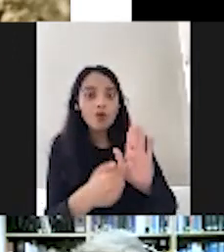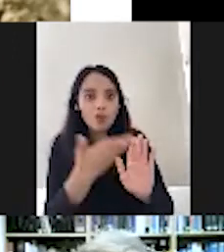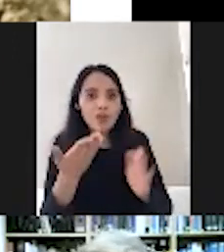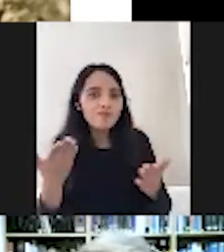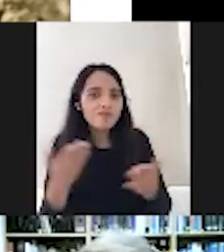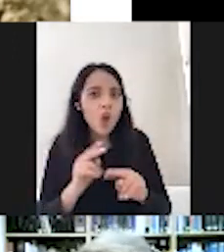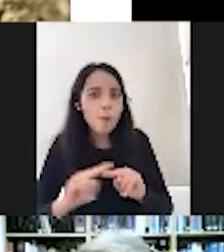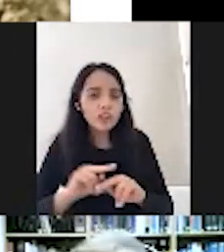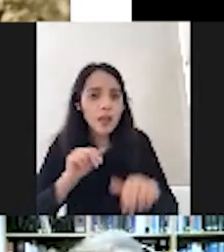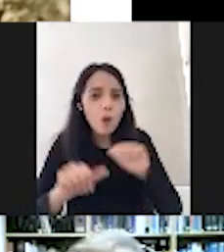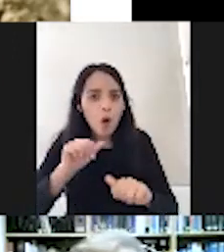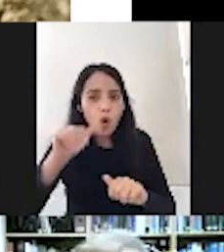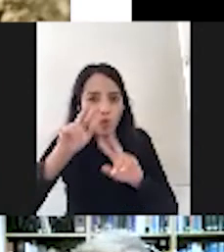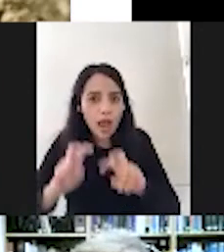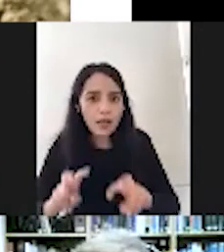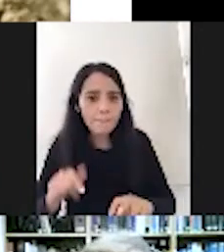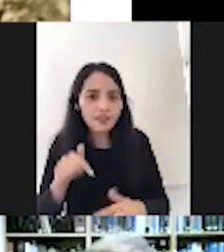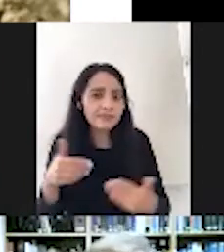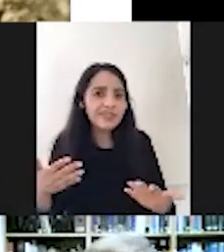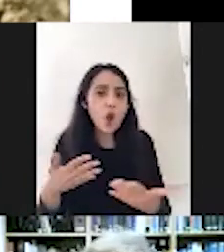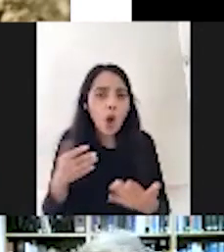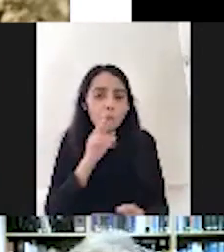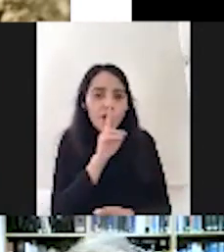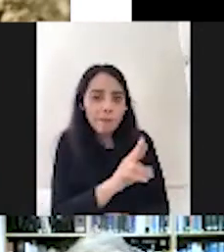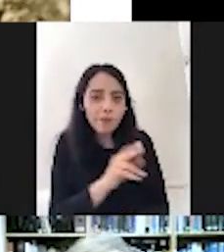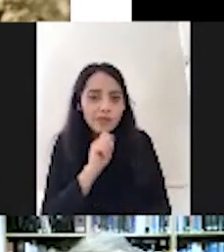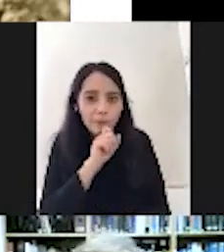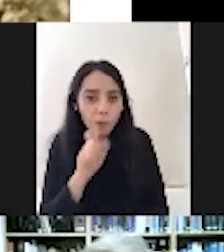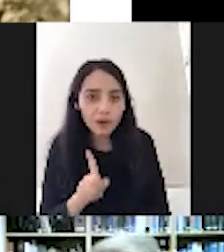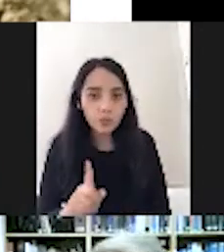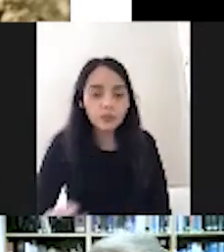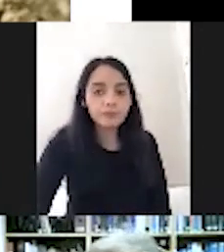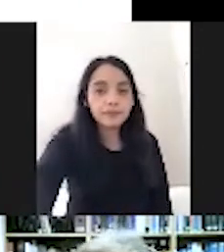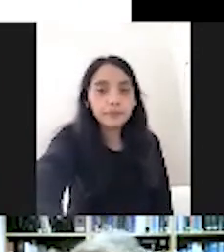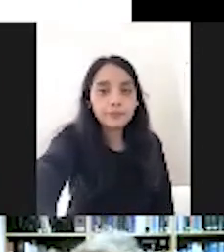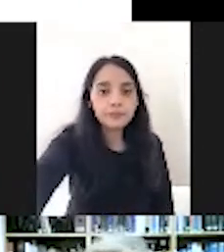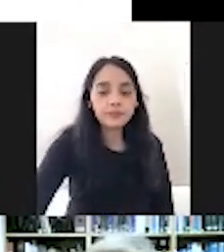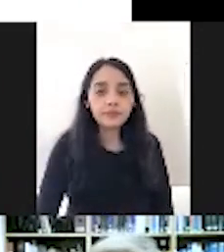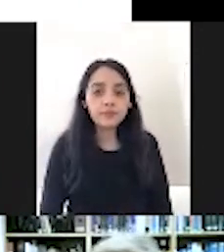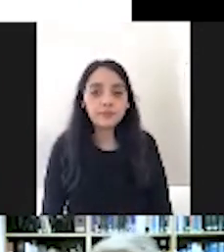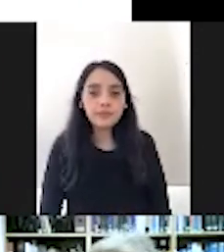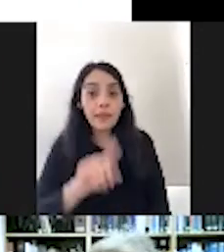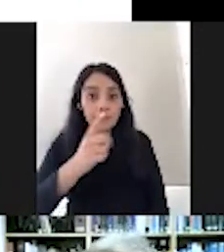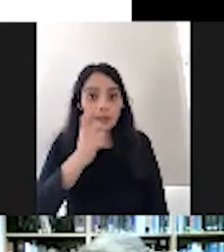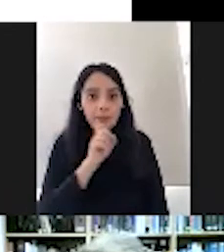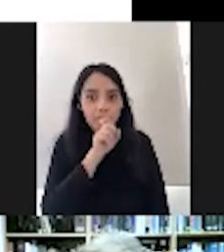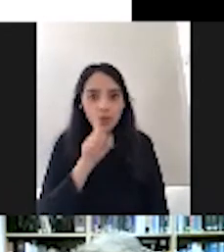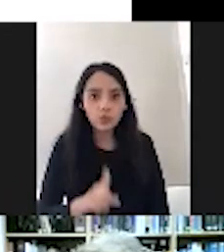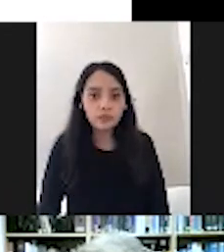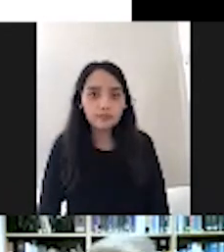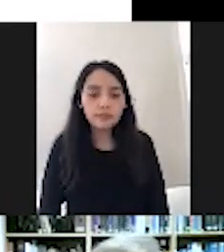investigación en esta área y cómo uno responde a estas preguntas. Siendo la primera pregunta, bueno,